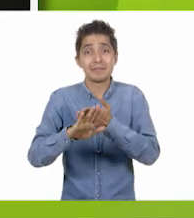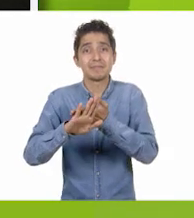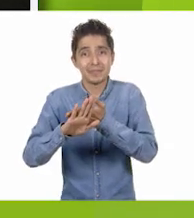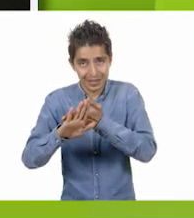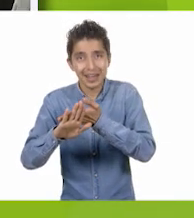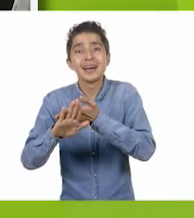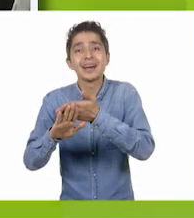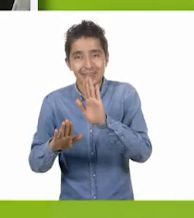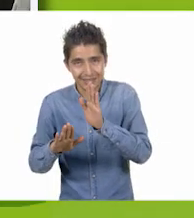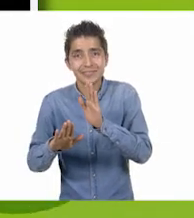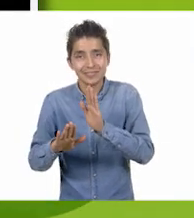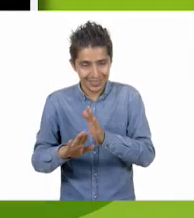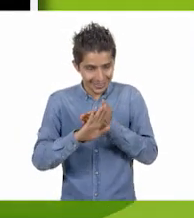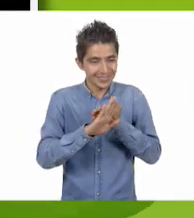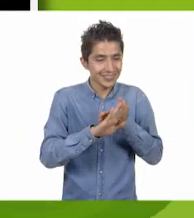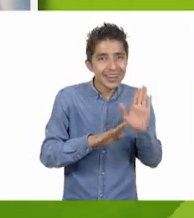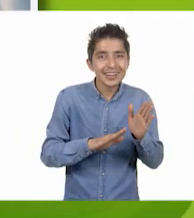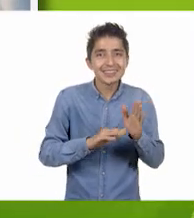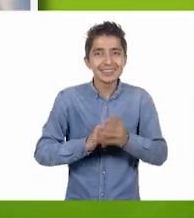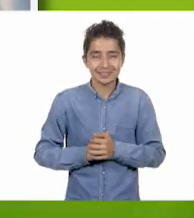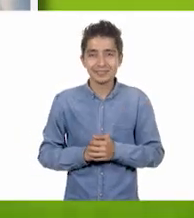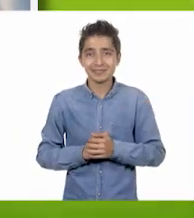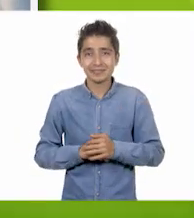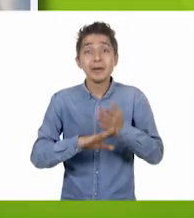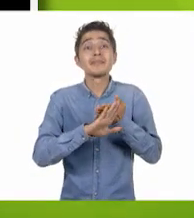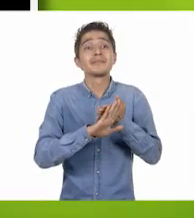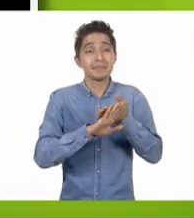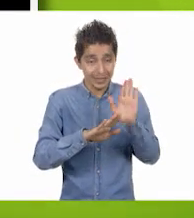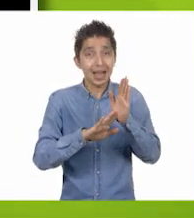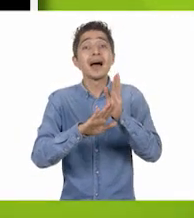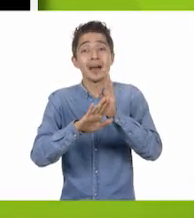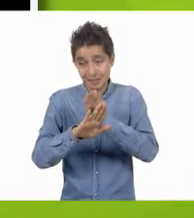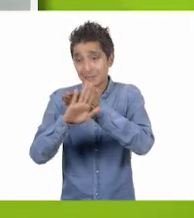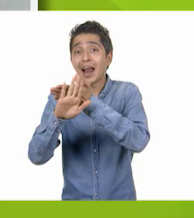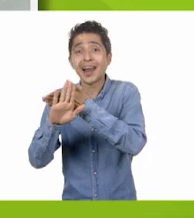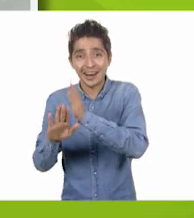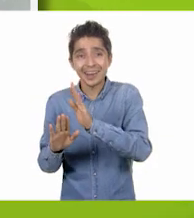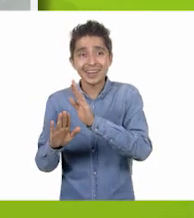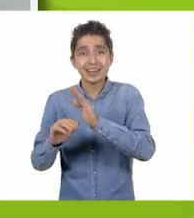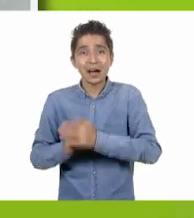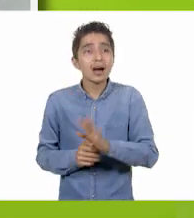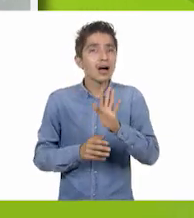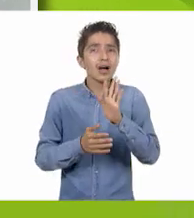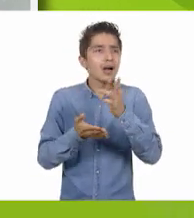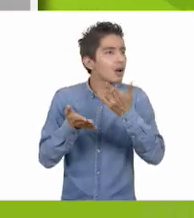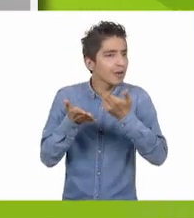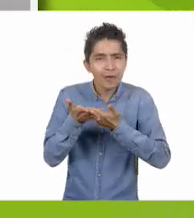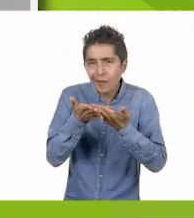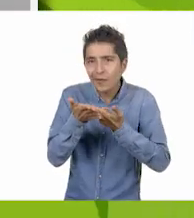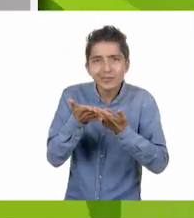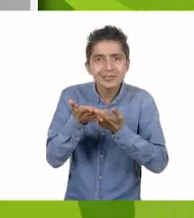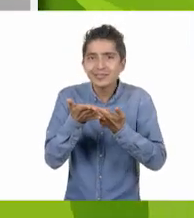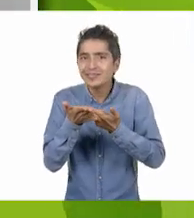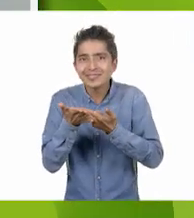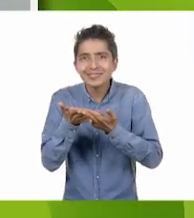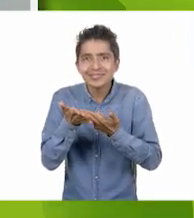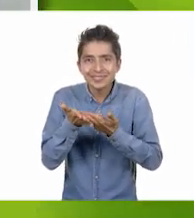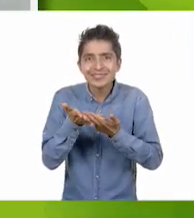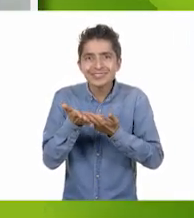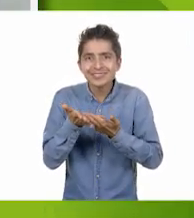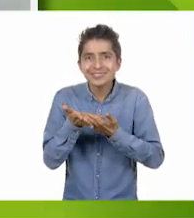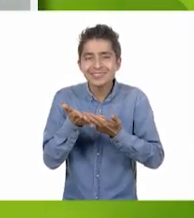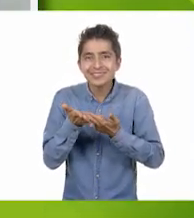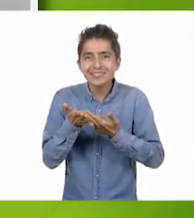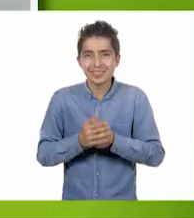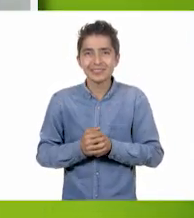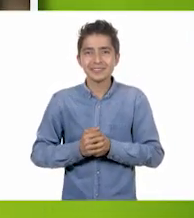Negro. Negro. Negro. Negro. Negro. Negro. Negro. Negro. Negro. Negro. Negro. Negro. Negro. Negro. Negro. Negro. Negro. Negro. Negro. Negro. Negro. Negro. Negro. Negro. Negro. Negro. Negro. Negro. Negro. Negro. Negro. Negro. Negro. Negro. Negro. Negro. Negro. Negro. Negro. Negro. Negro. Negro. Negro. Negro. Negro. Negro. Negro. Negro. Negro.